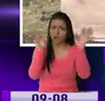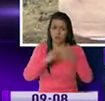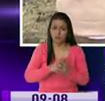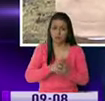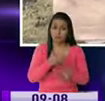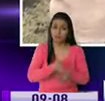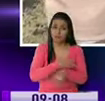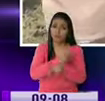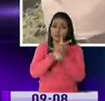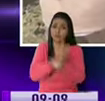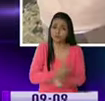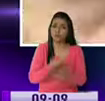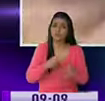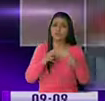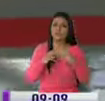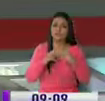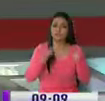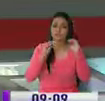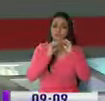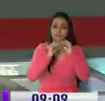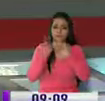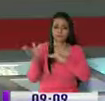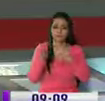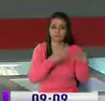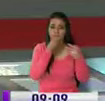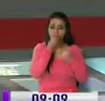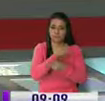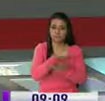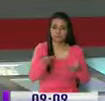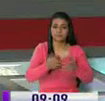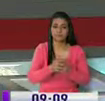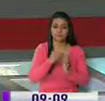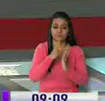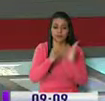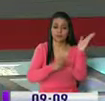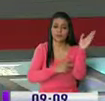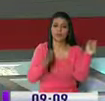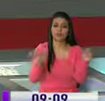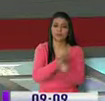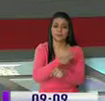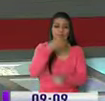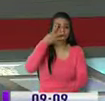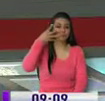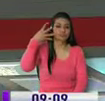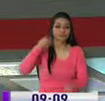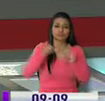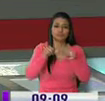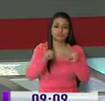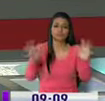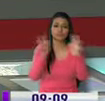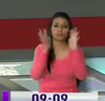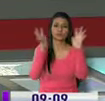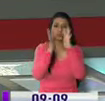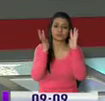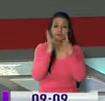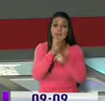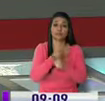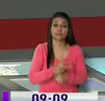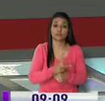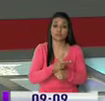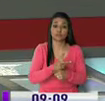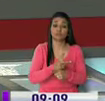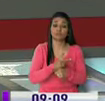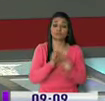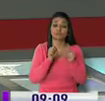prevención y conocer de qué se trata. Vamos a seguir con la información. El programa integral amazónico conservación de bosques y producción sostenible, que